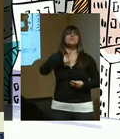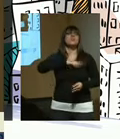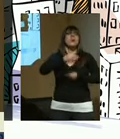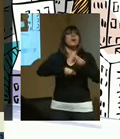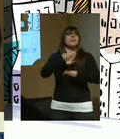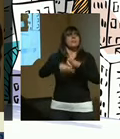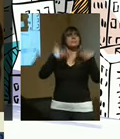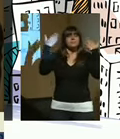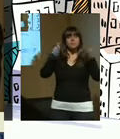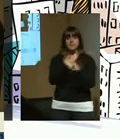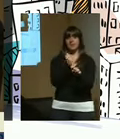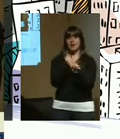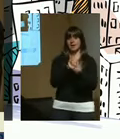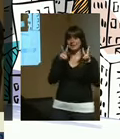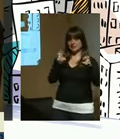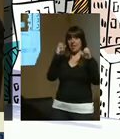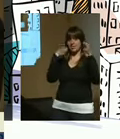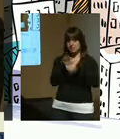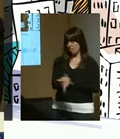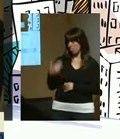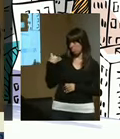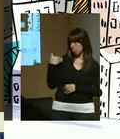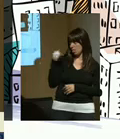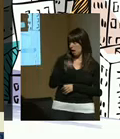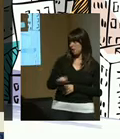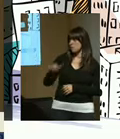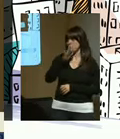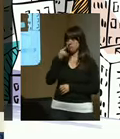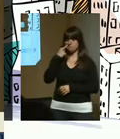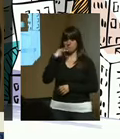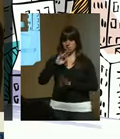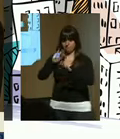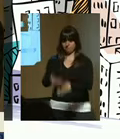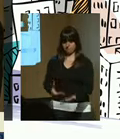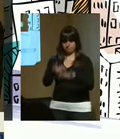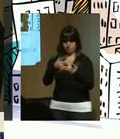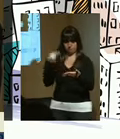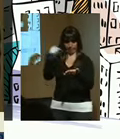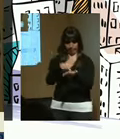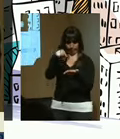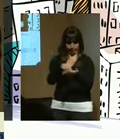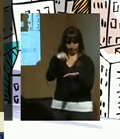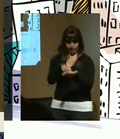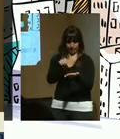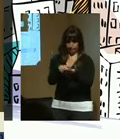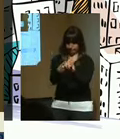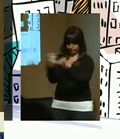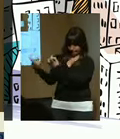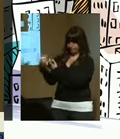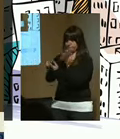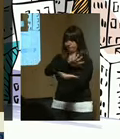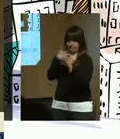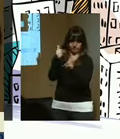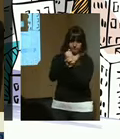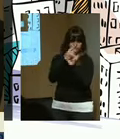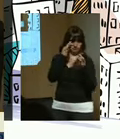accesibilidad hace pocos años, al ver que había una gran necesidad. Dentro de esa necesidad, una de las bases era